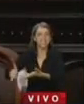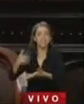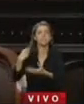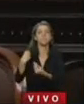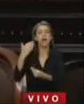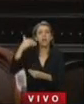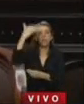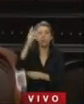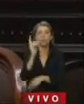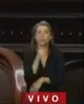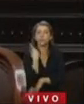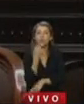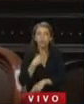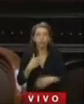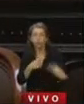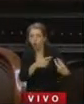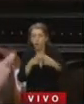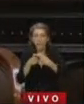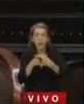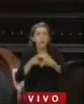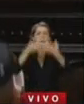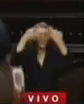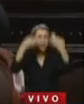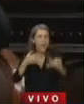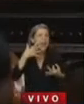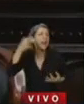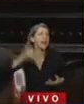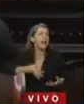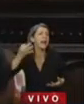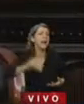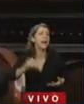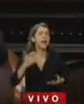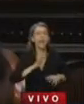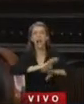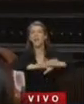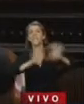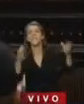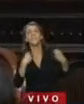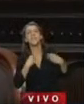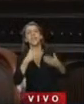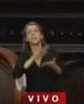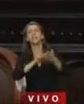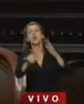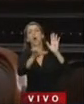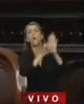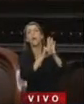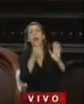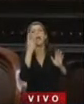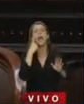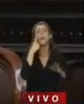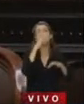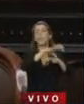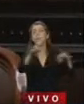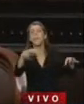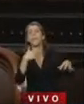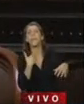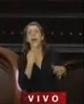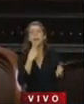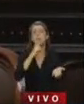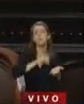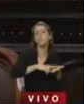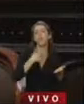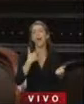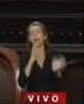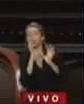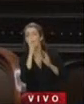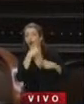tributarios? No, por eso, todos los tributarios que implican algún tipo de aumento de impuestos los vamos a votar en contra, más por razones